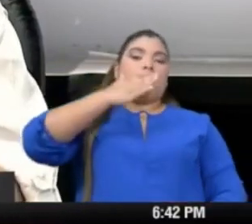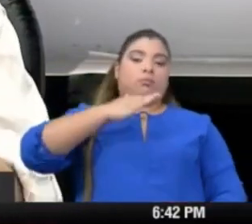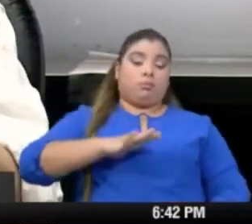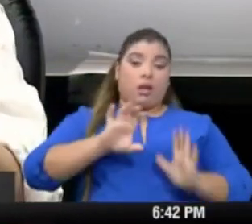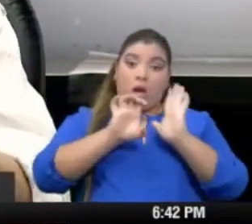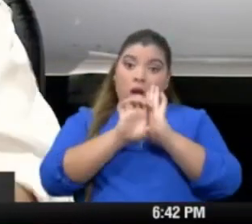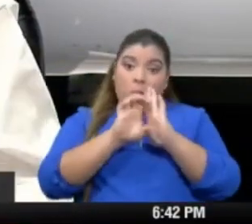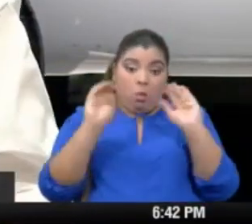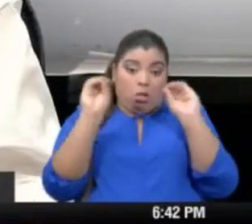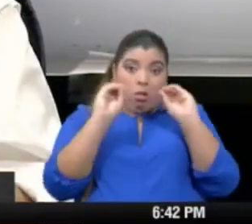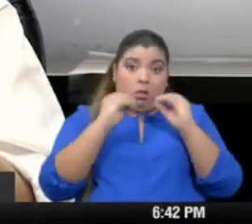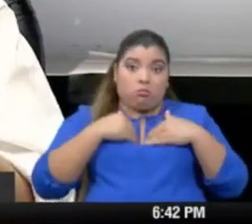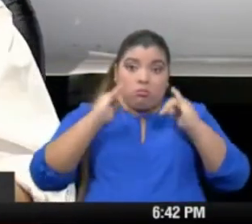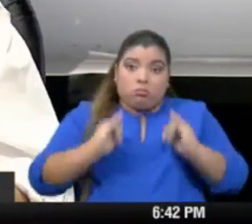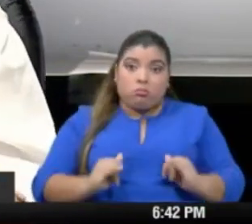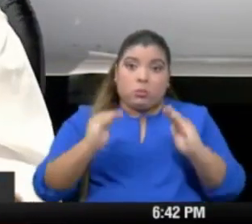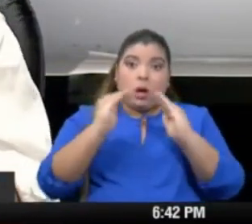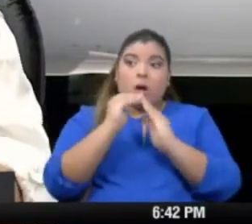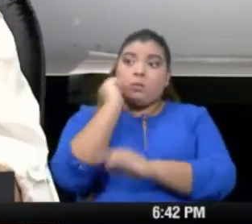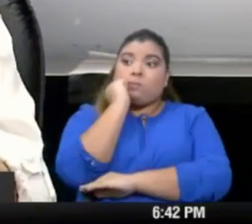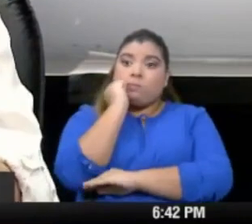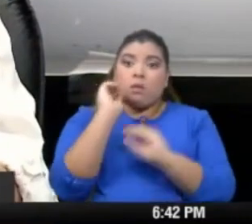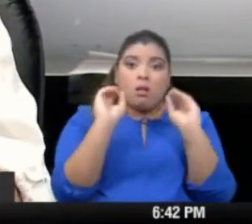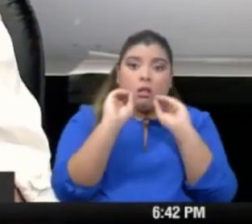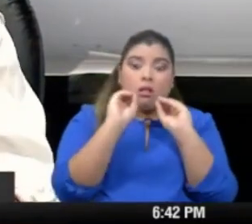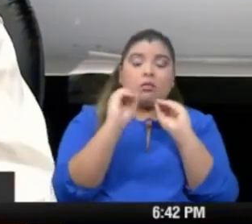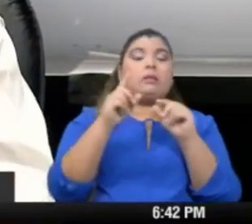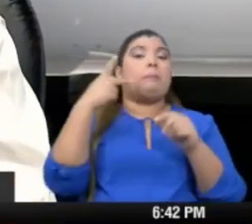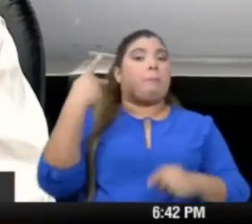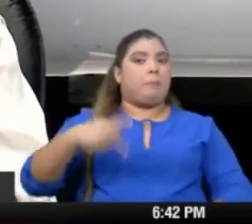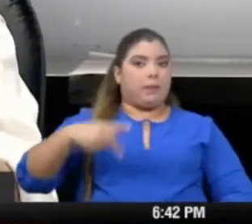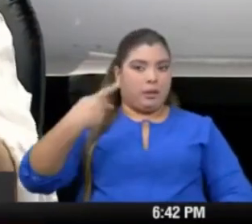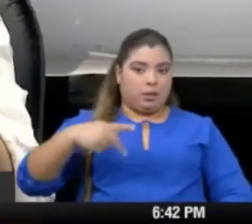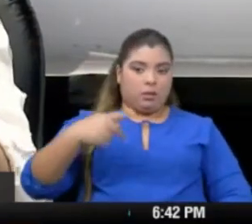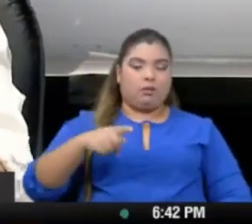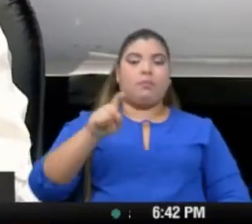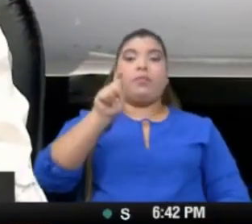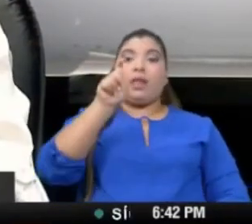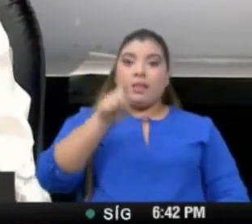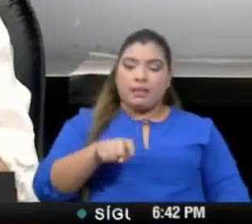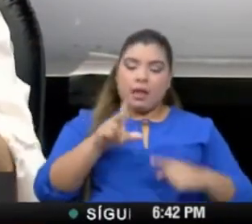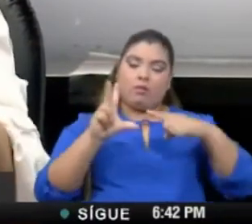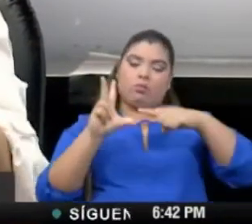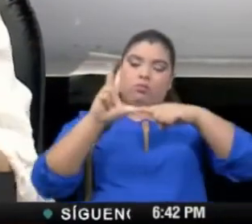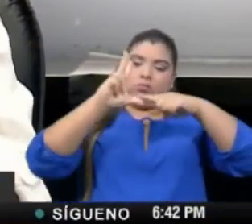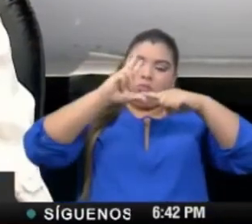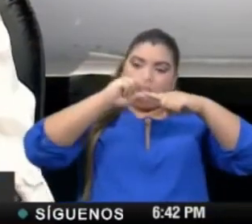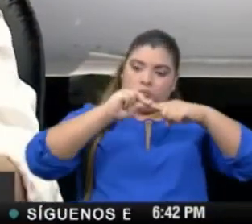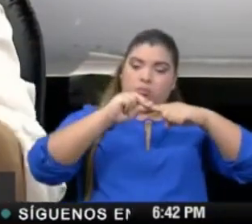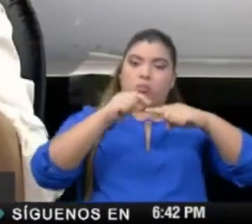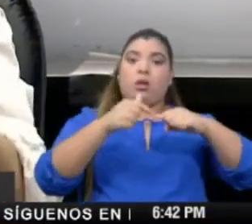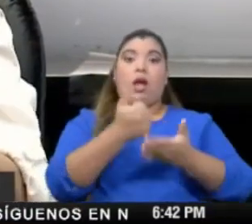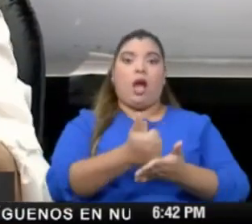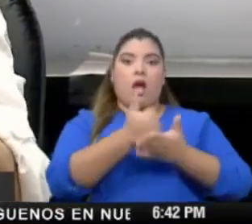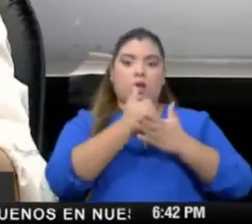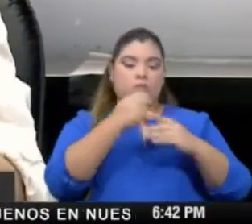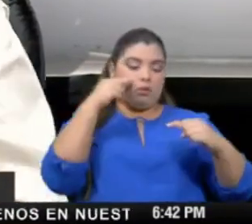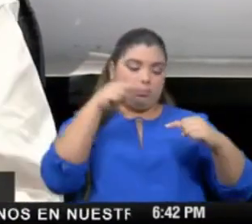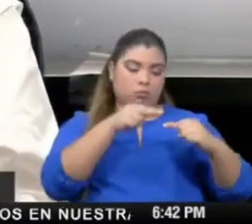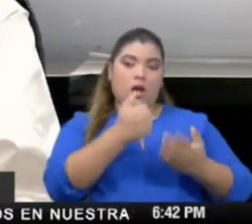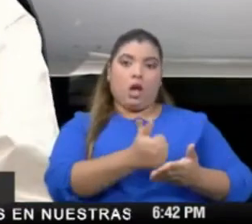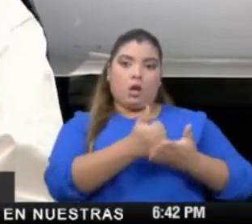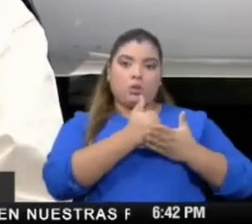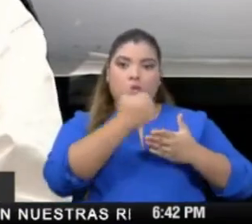hace nada, usted está en peligro. Esa es la gran modificación, tener el oxímetro a disposición de todos